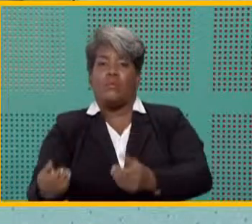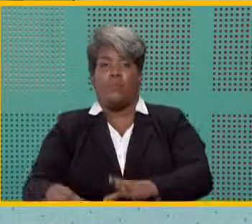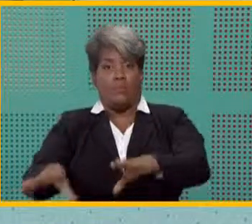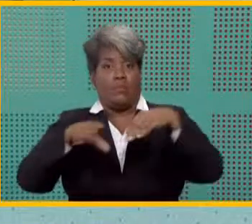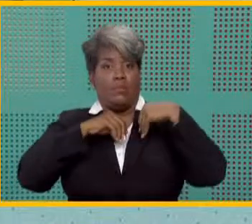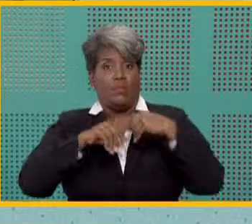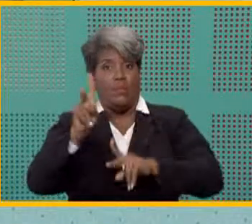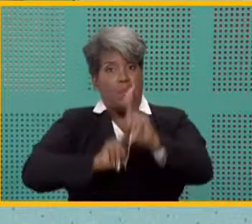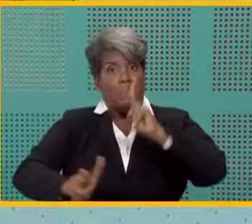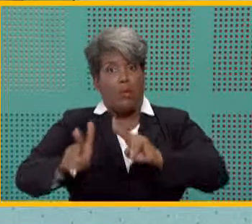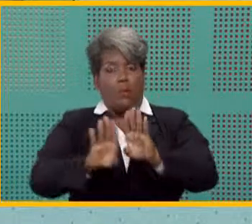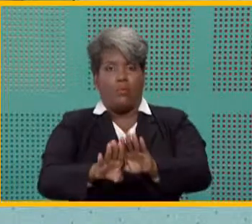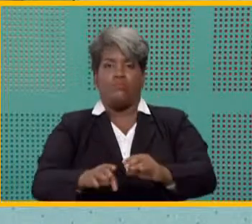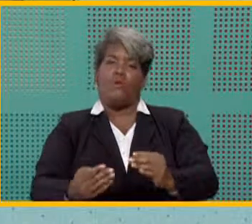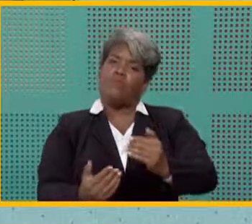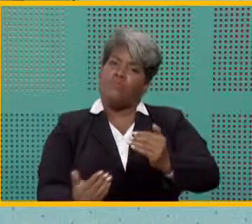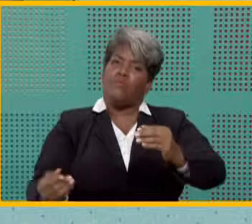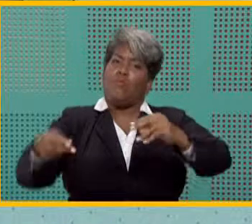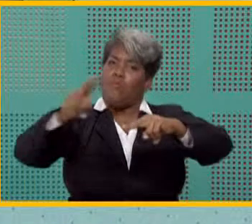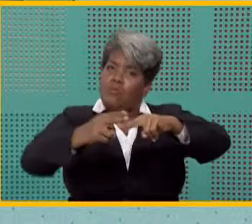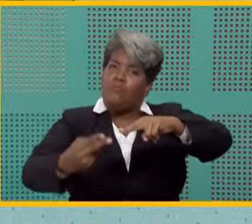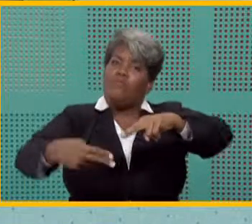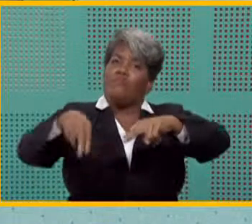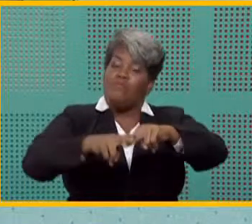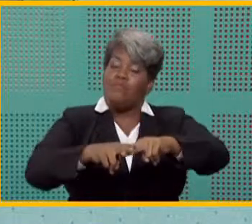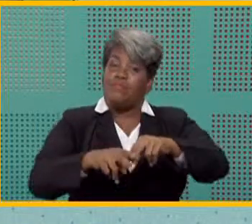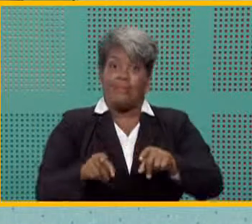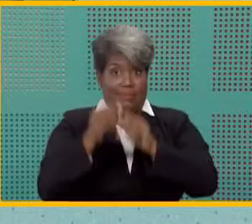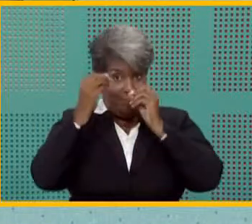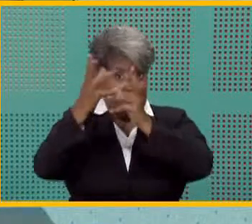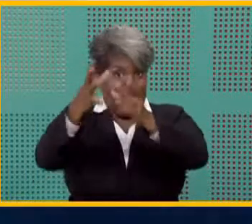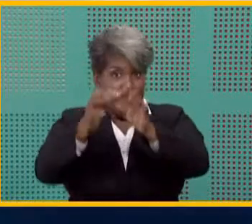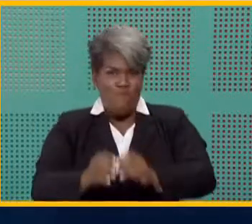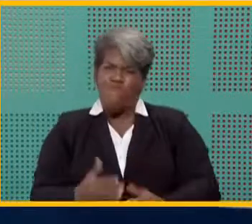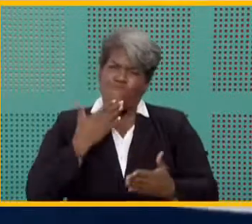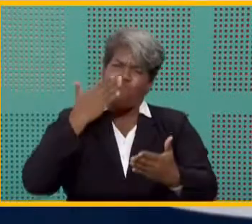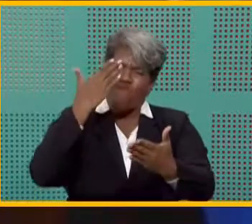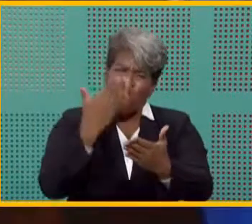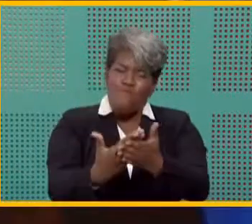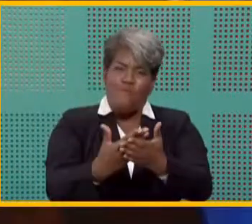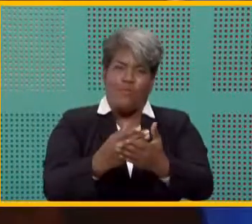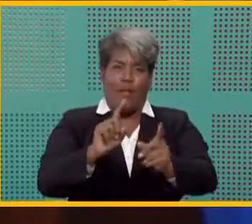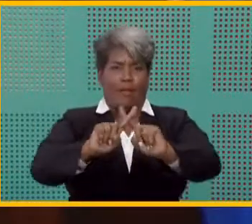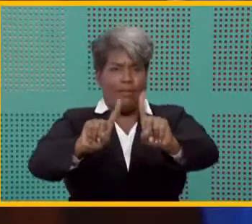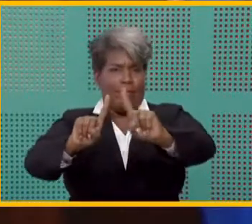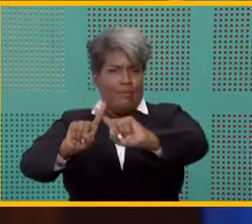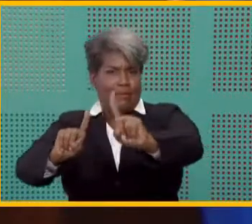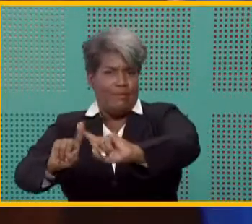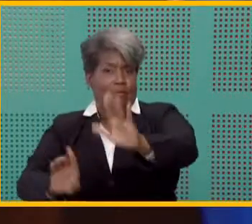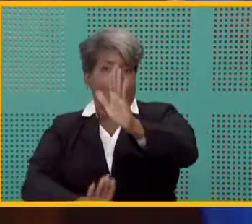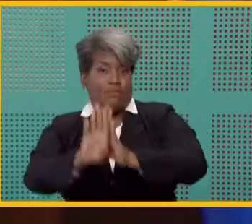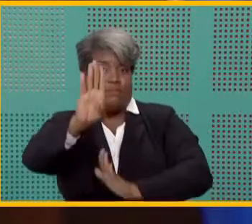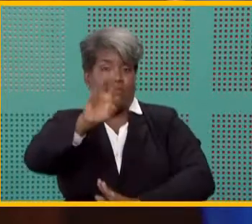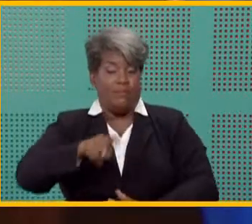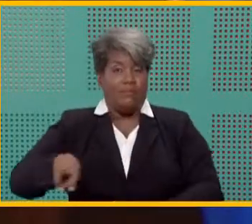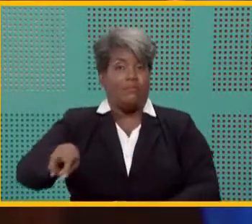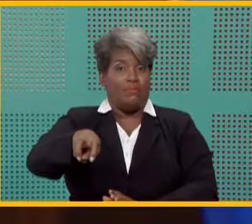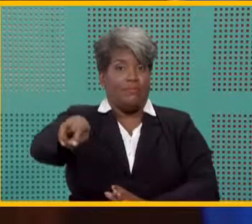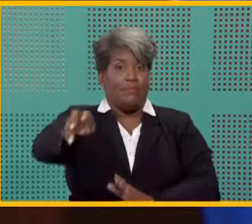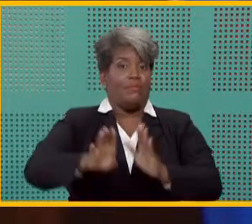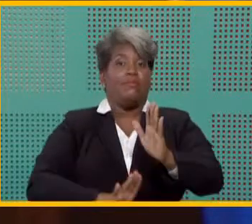ya existentes. Y otra excelente noticia para la diversificación y desarrollo de nuestro sector